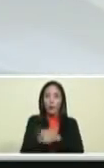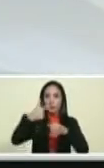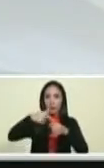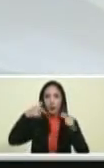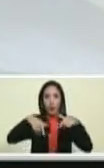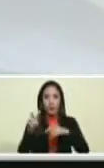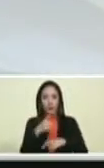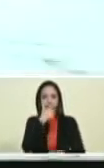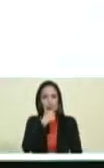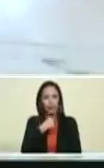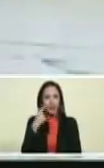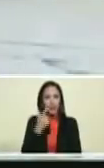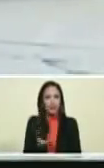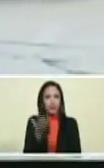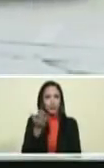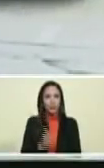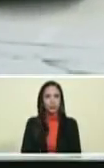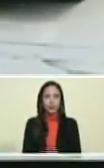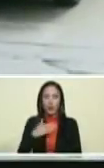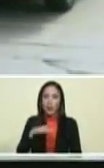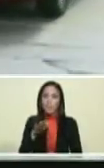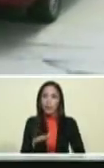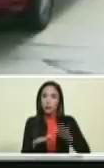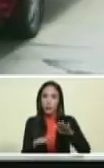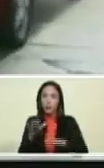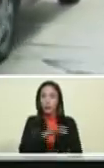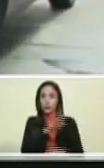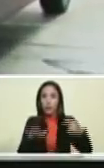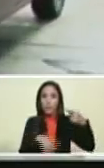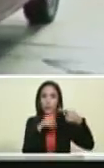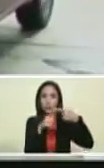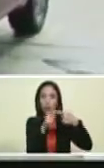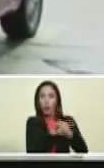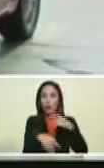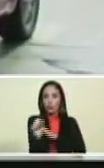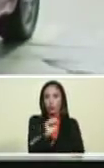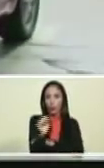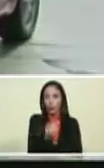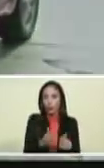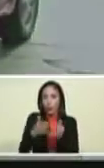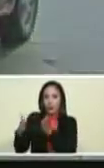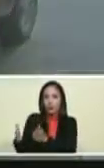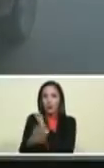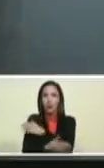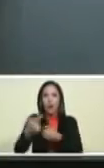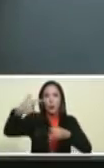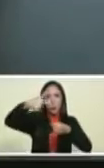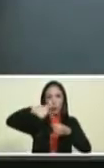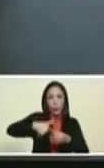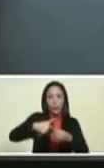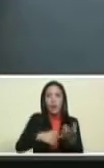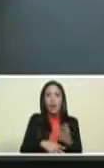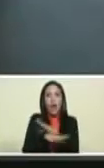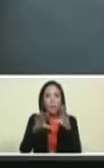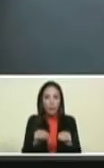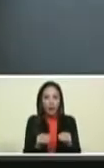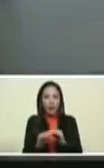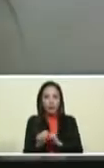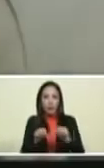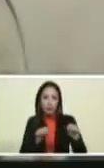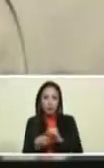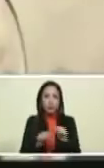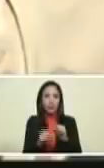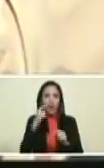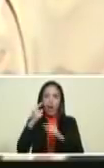es muy fácil. Paso 1. Ubica tu vehículo al lado del surtidor, apaga el motor y procede